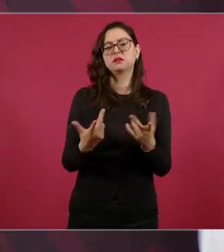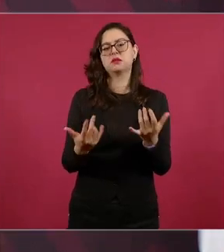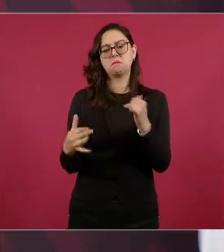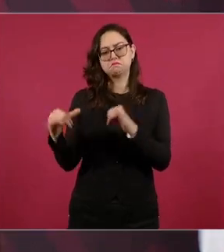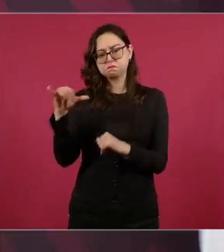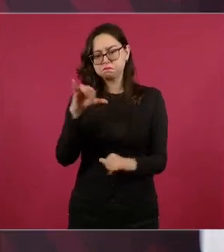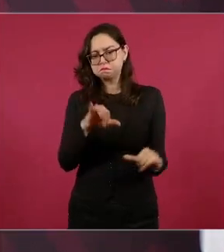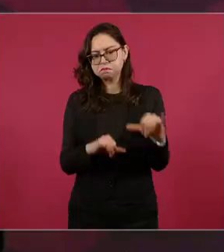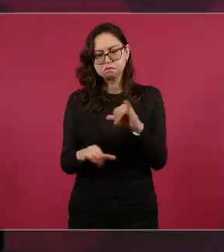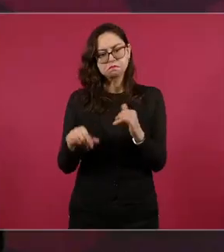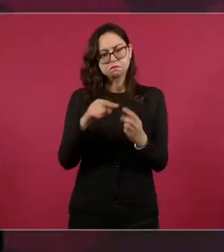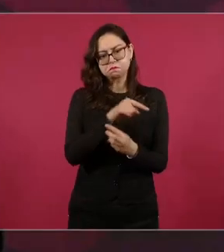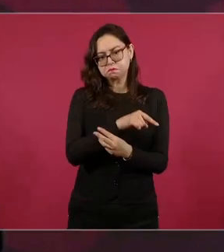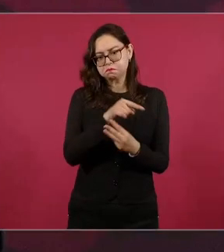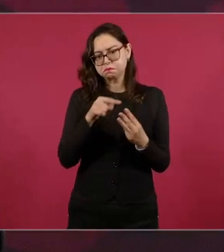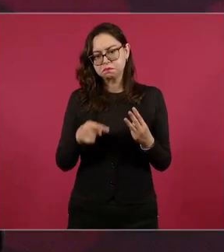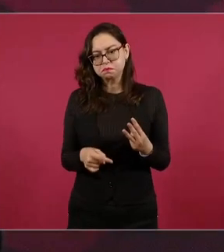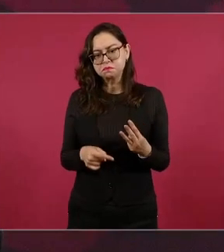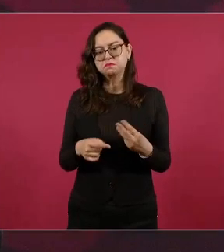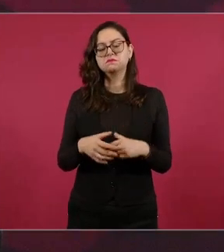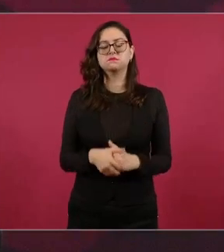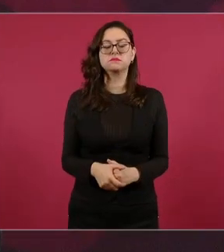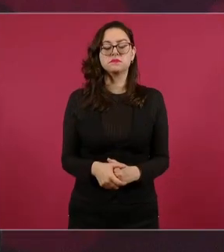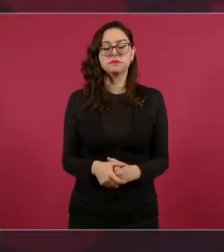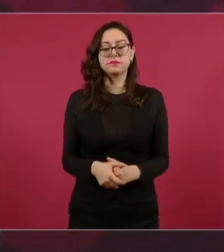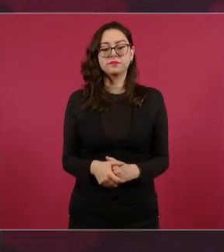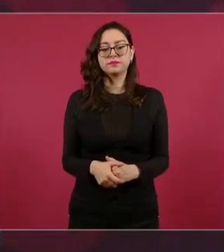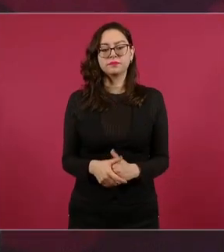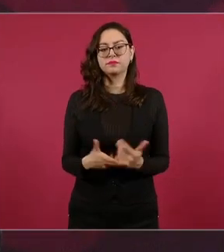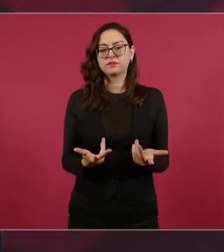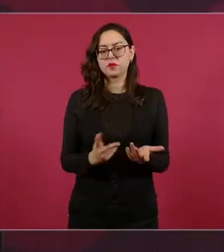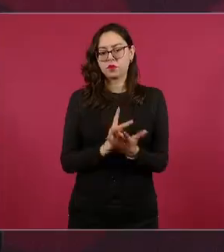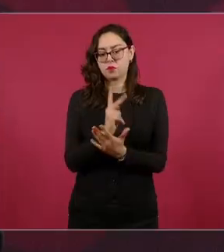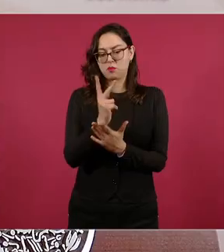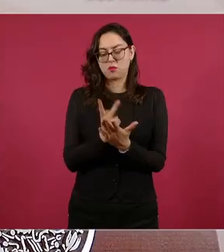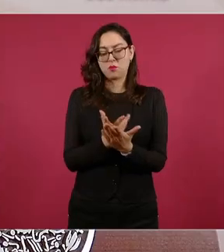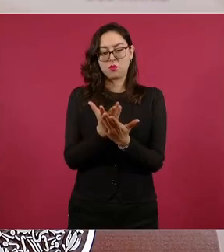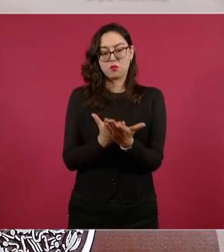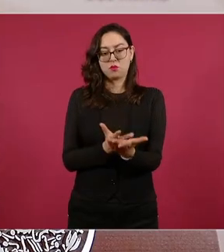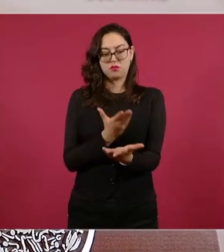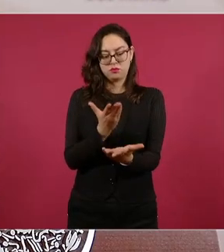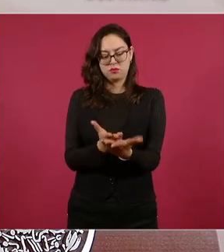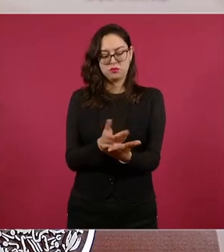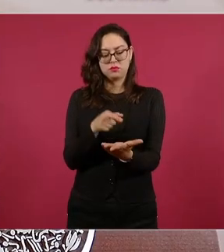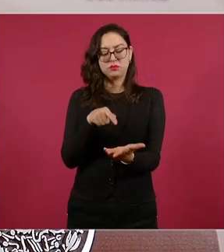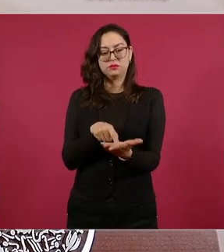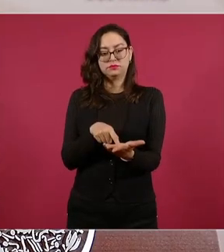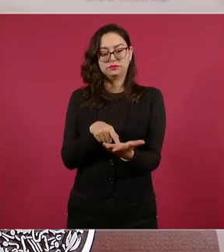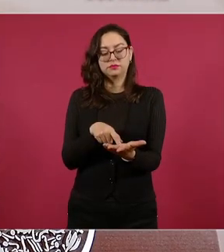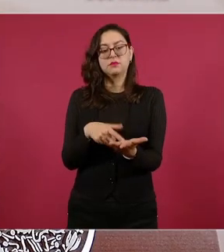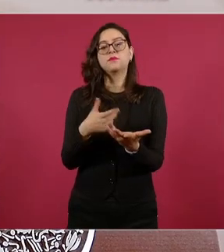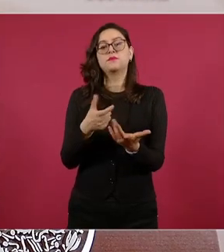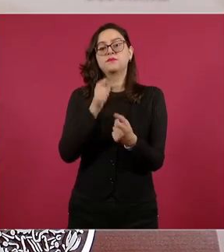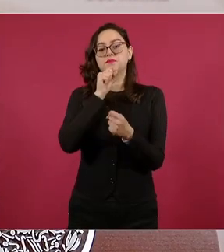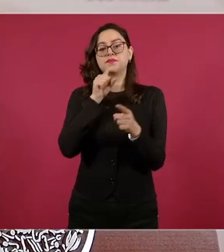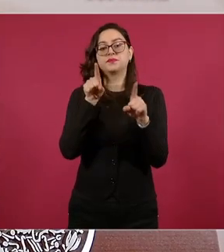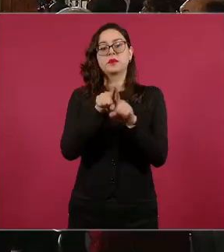tenemos un programa para el mantenimiento de aulas